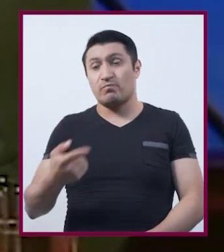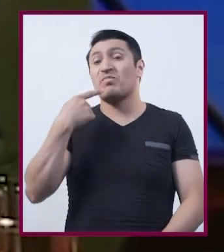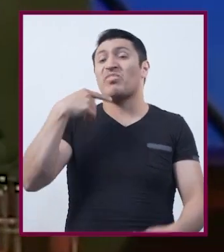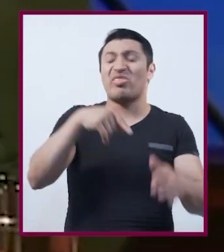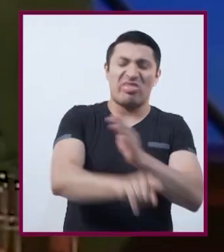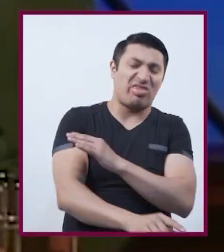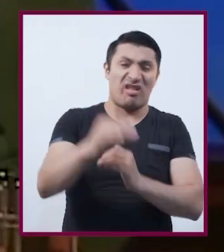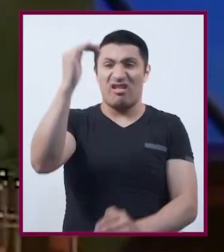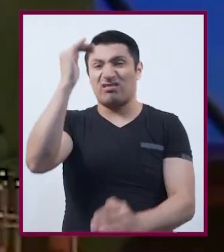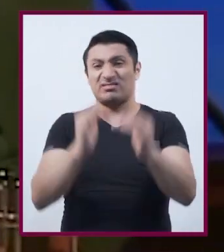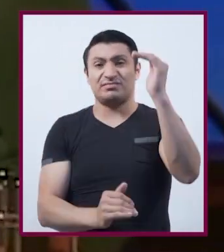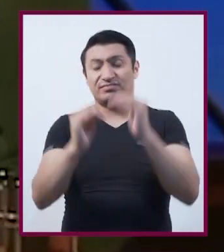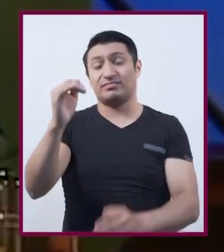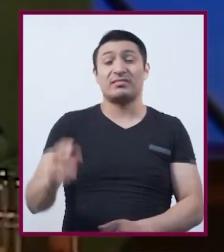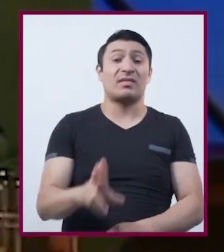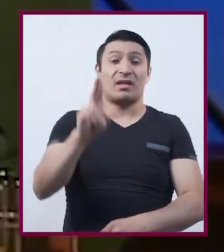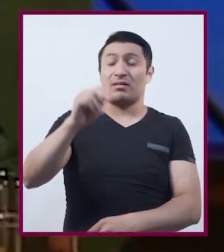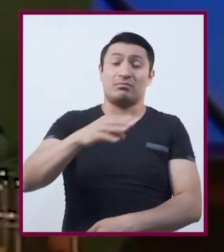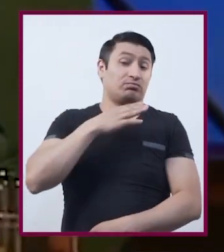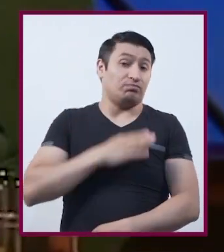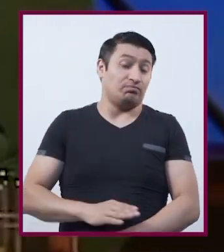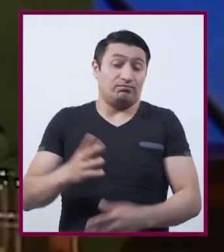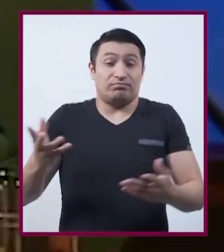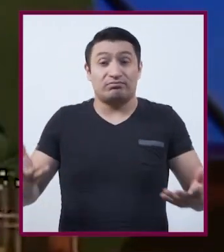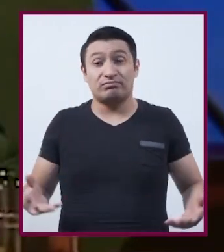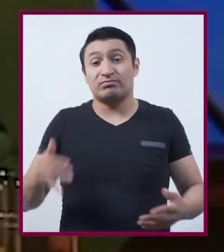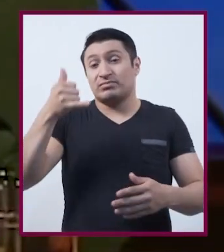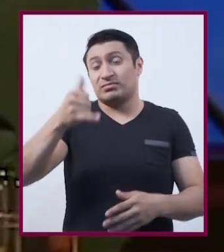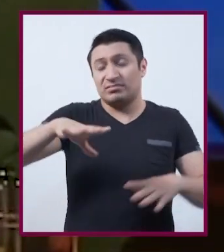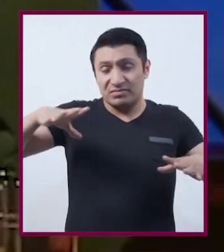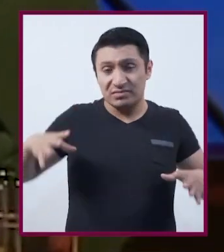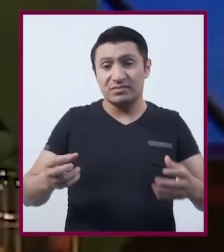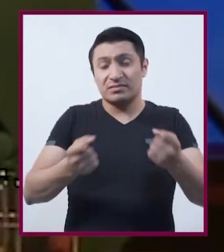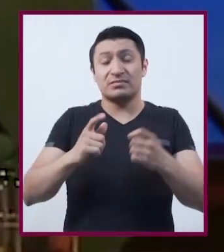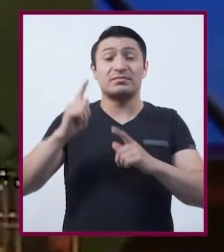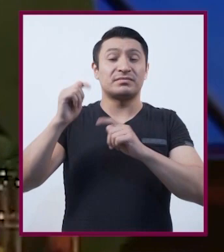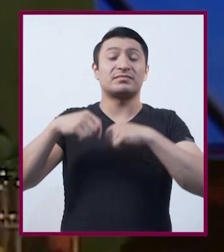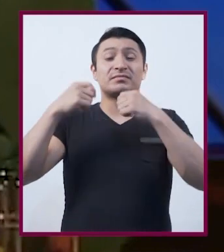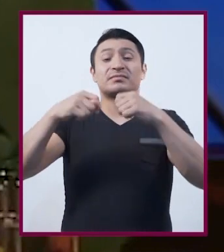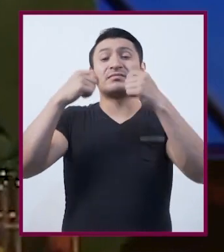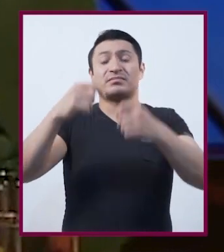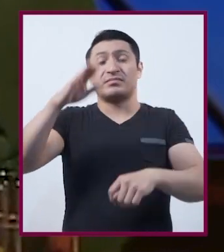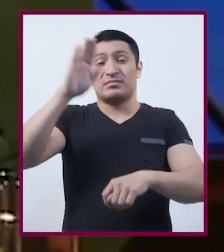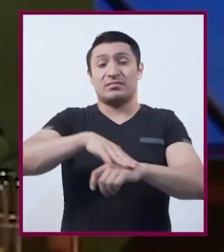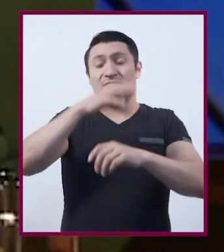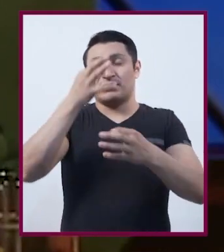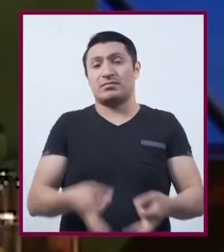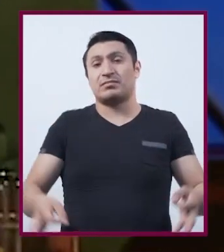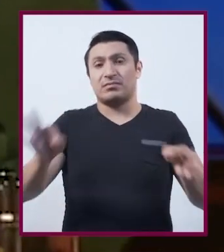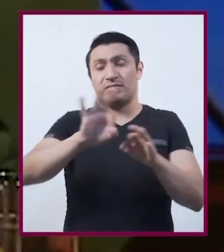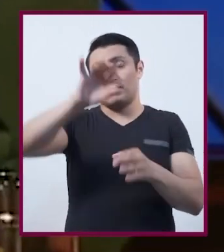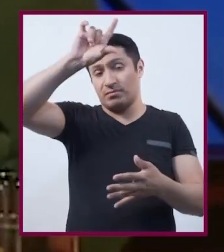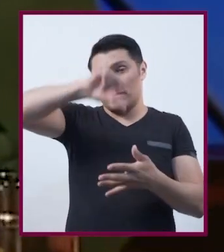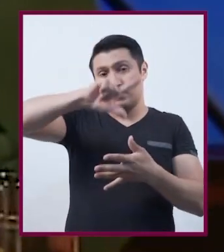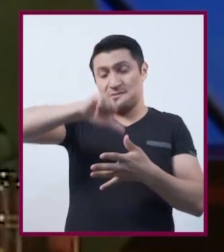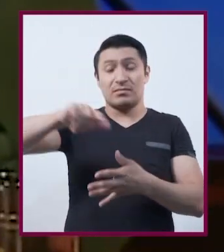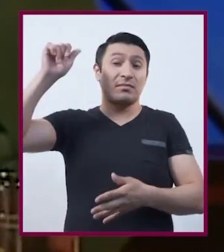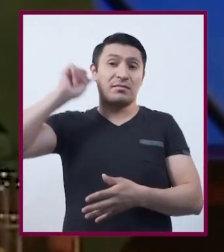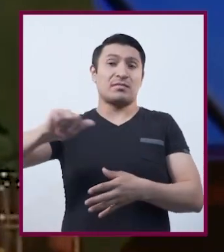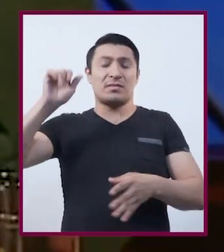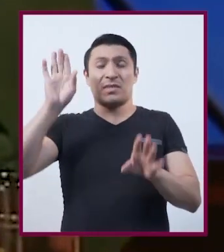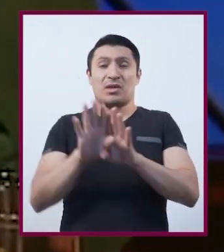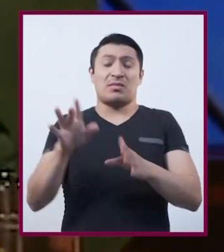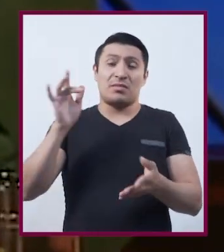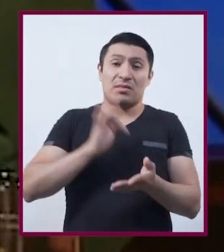América Latina, siempre del lado de los débiles y transformando su dolor en belleza y esperanza. Su obra ha